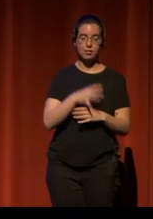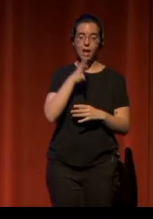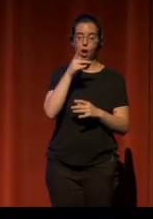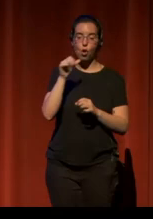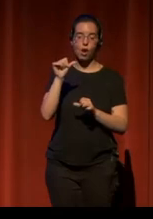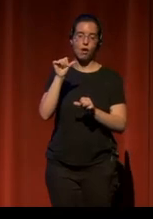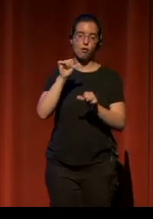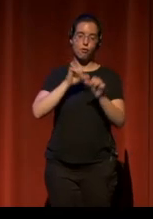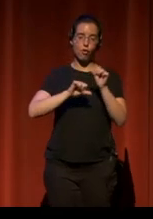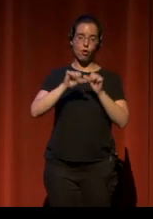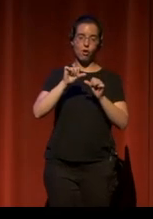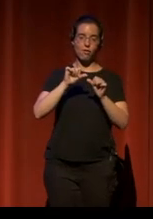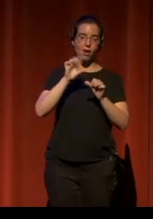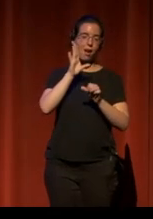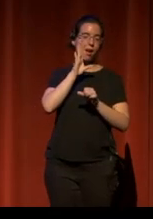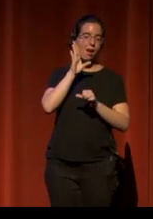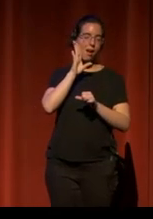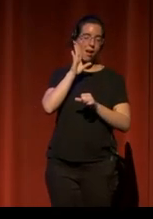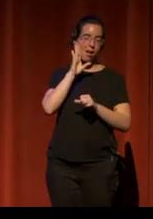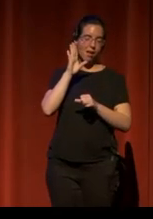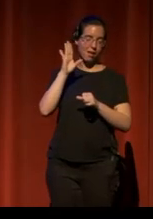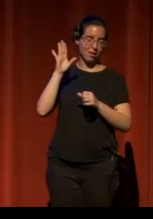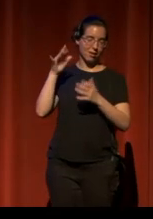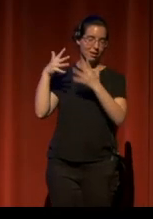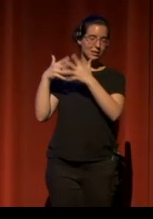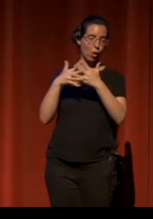los 800 muertos de Chicago